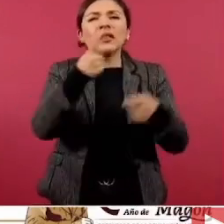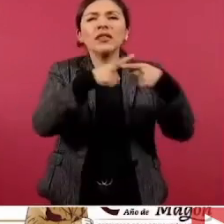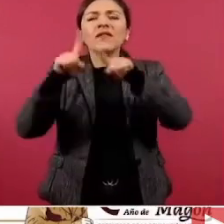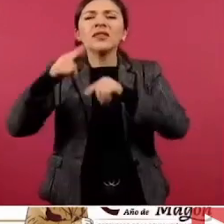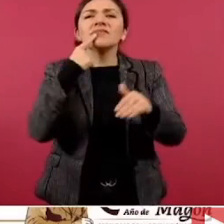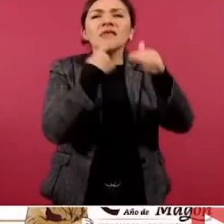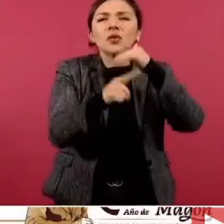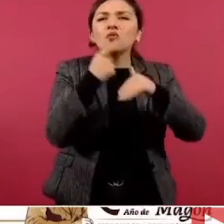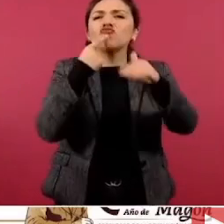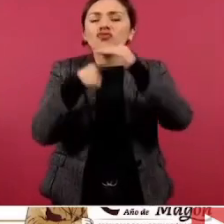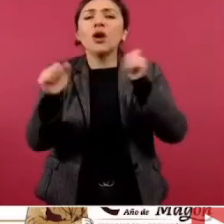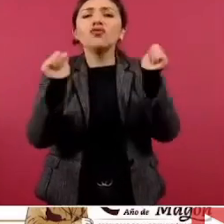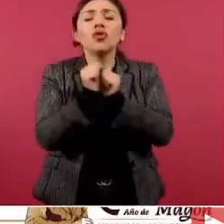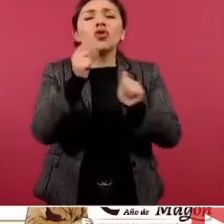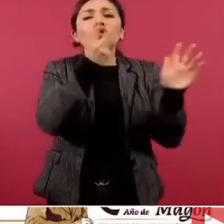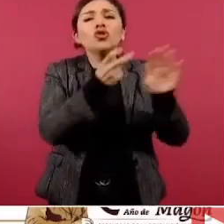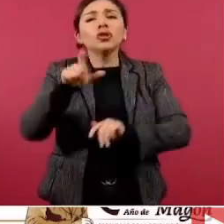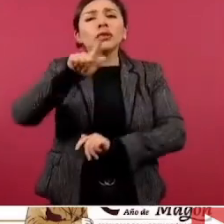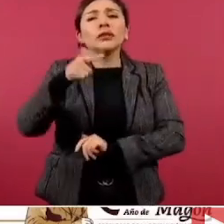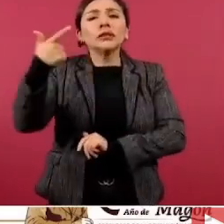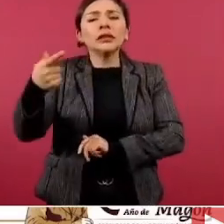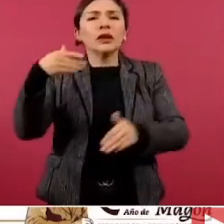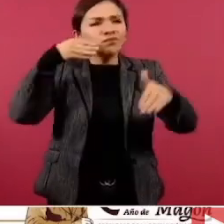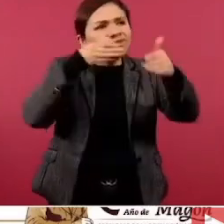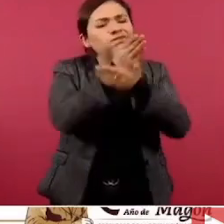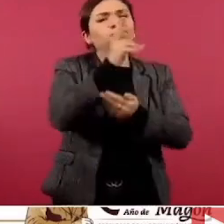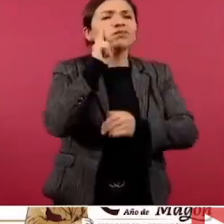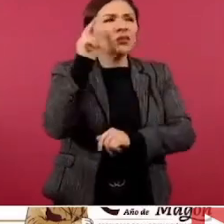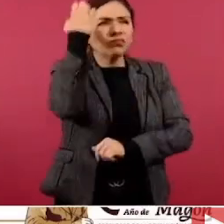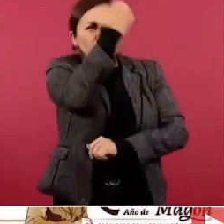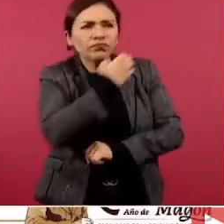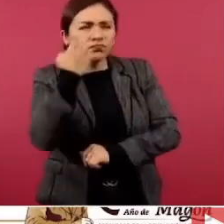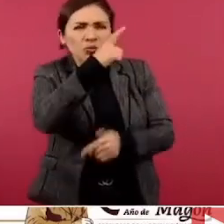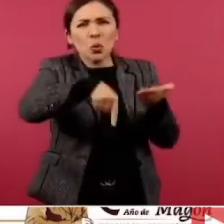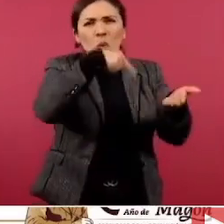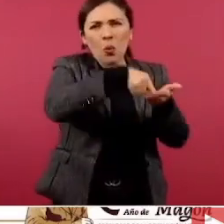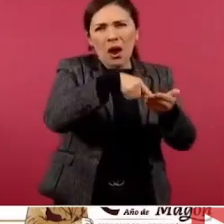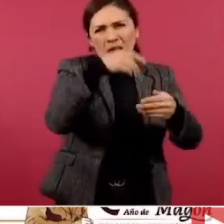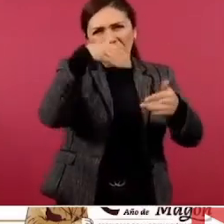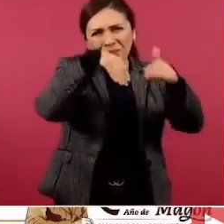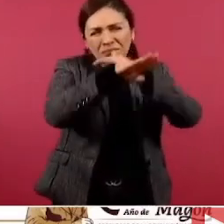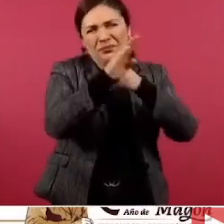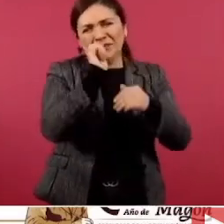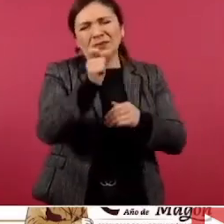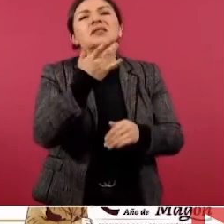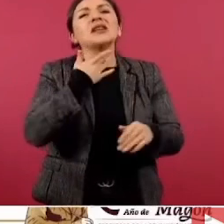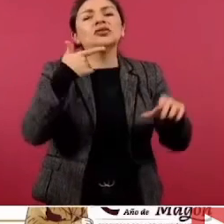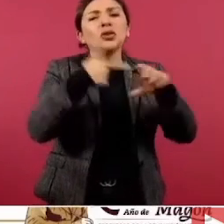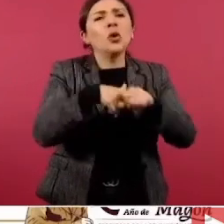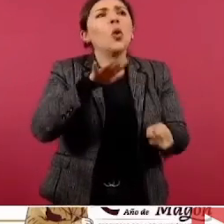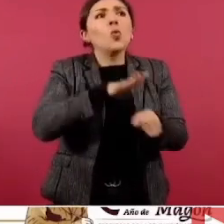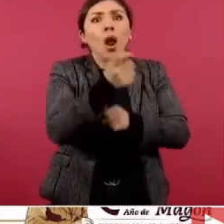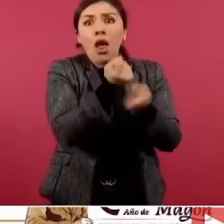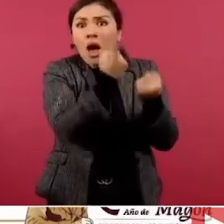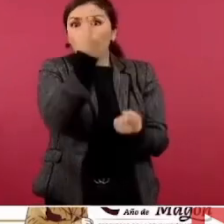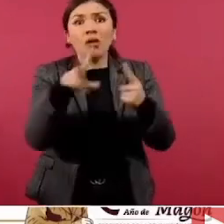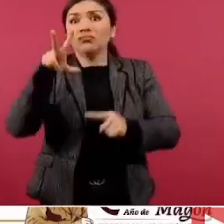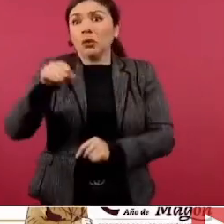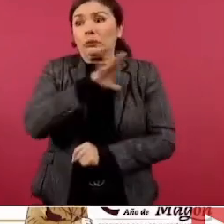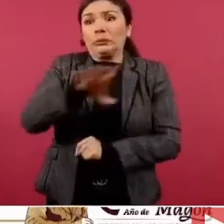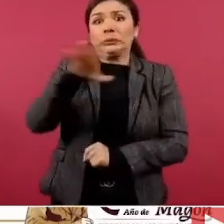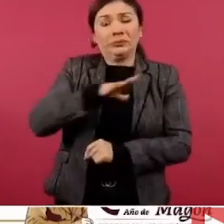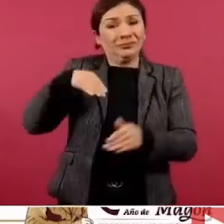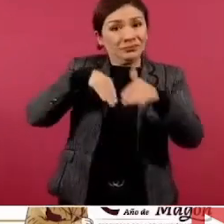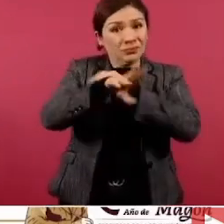realizaron 277 verificaciones o visitas de constatación. No hubo estación alguna que se negara a ser verificada en esta